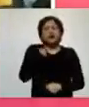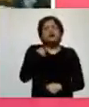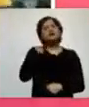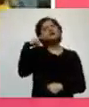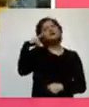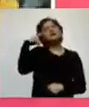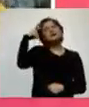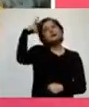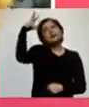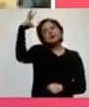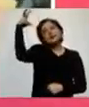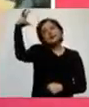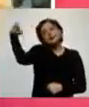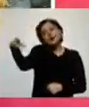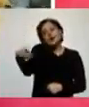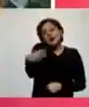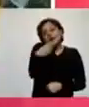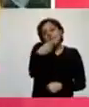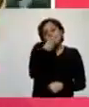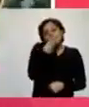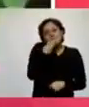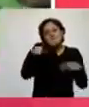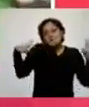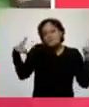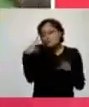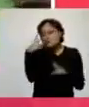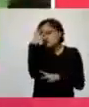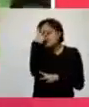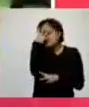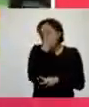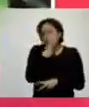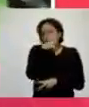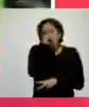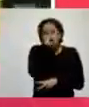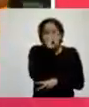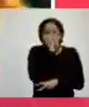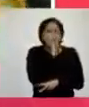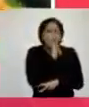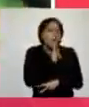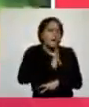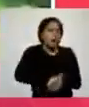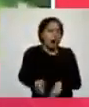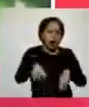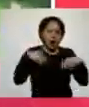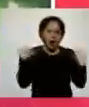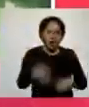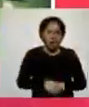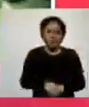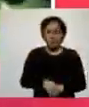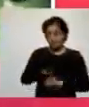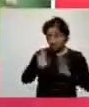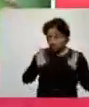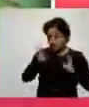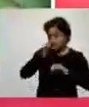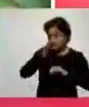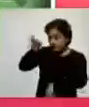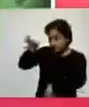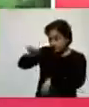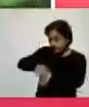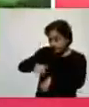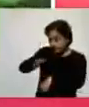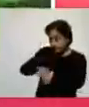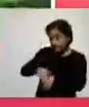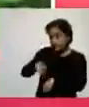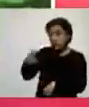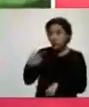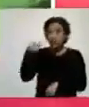abejorro tan, pero tan guapo. Te recuerdo que estás advertida. La reina nos pidió que si te volvíamos a